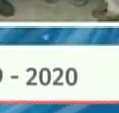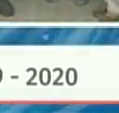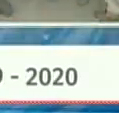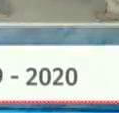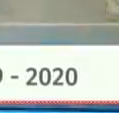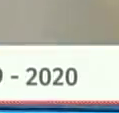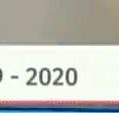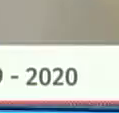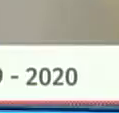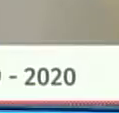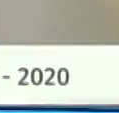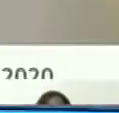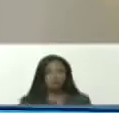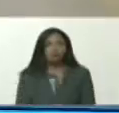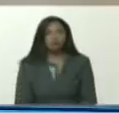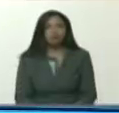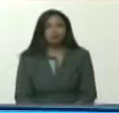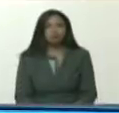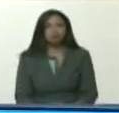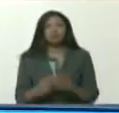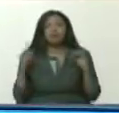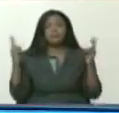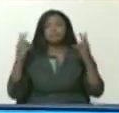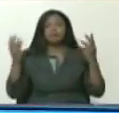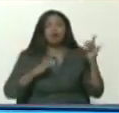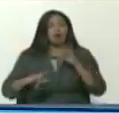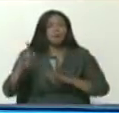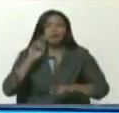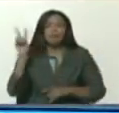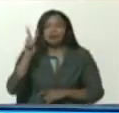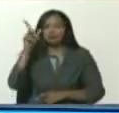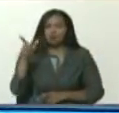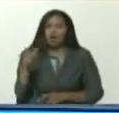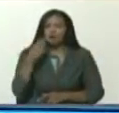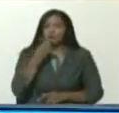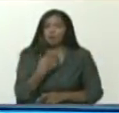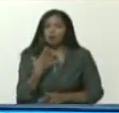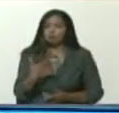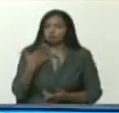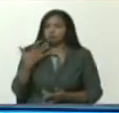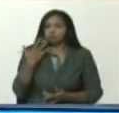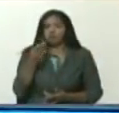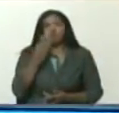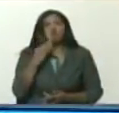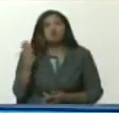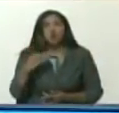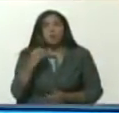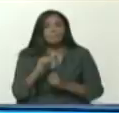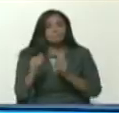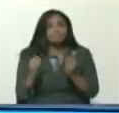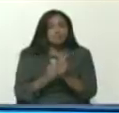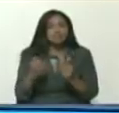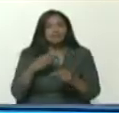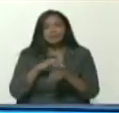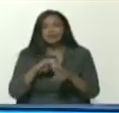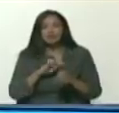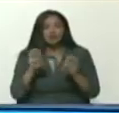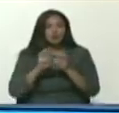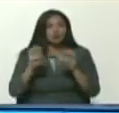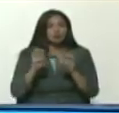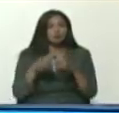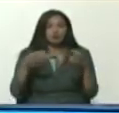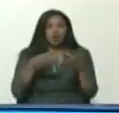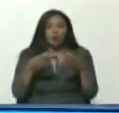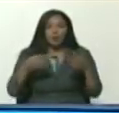venezolano! ¡Que viva el amor venezolano! ¡Qué buena inspiración! Este joven viceministro de Educación del